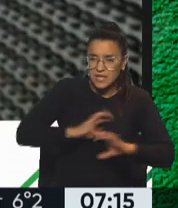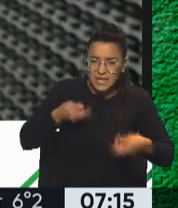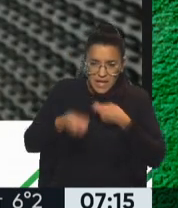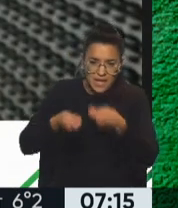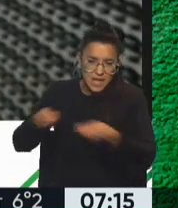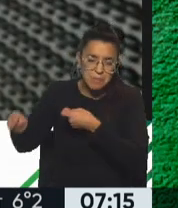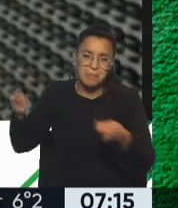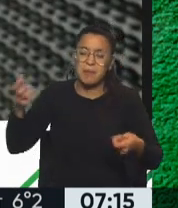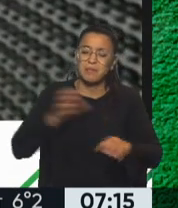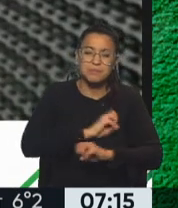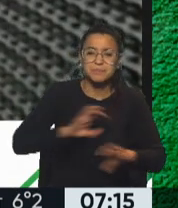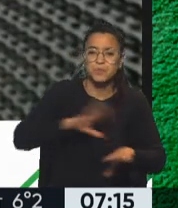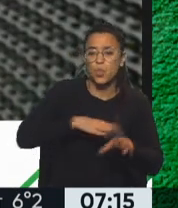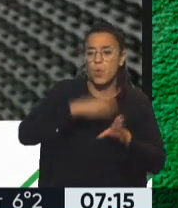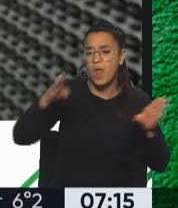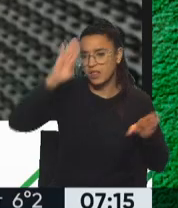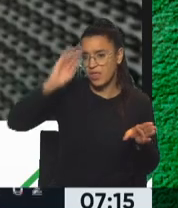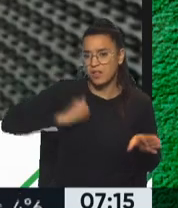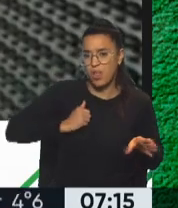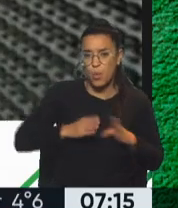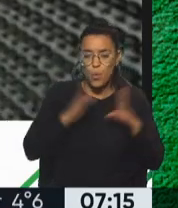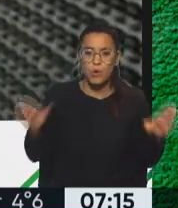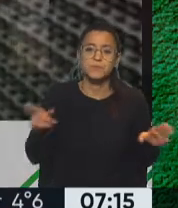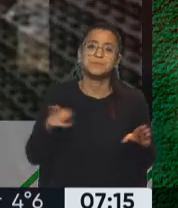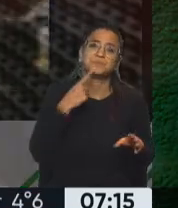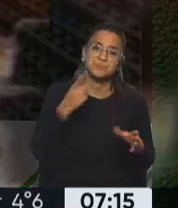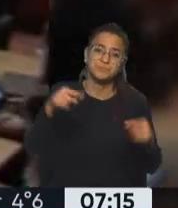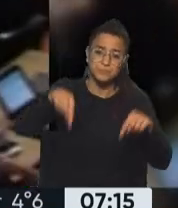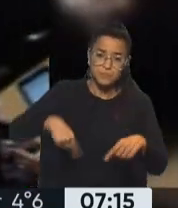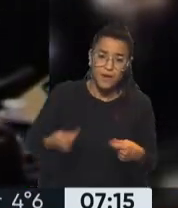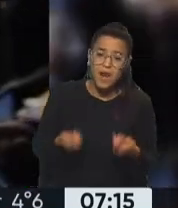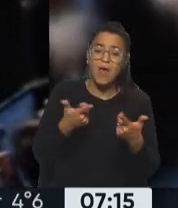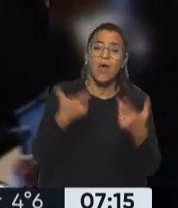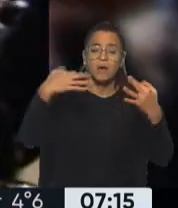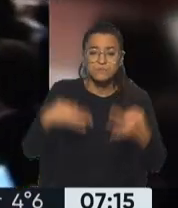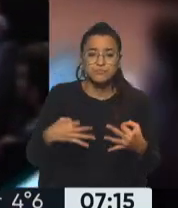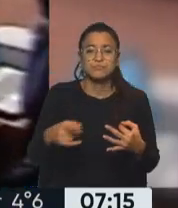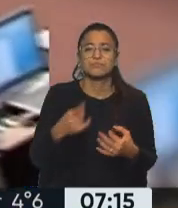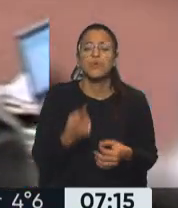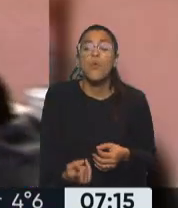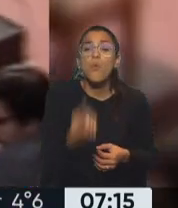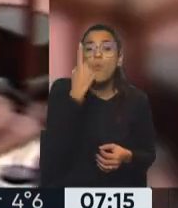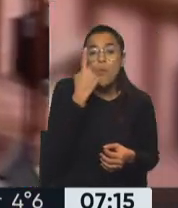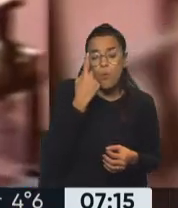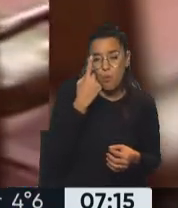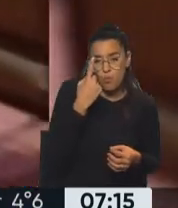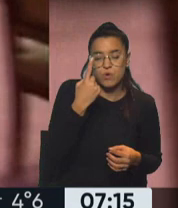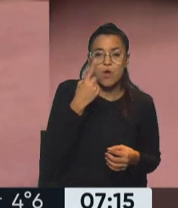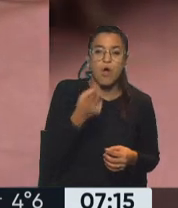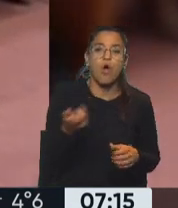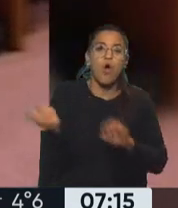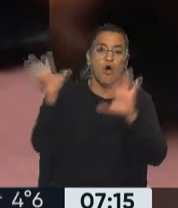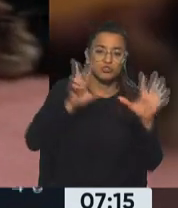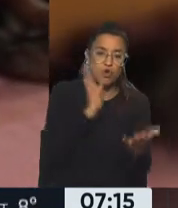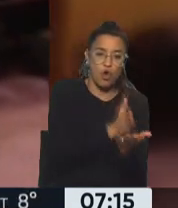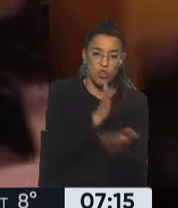de lesa humanidad cometidos durante la última dictadura. Fue beneficiado justamente en una de esas 8